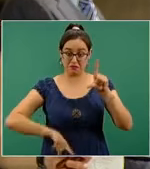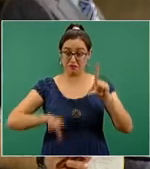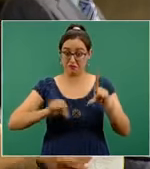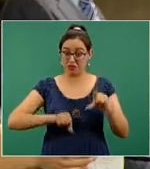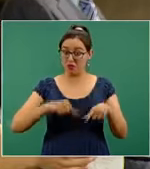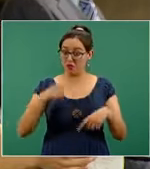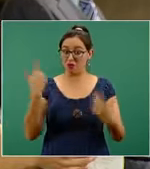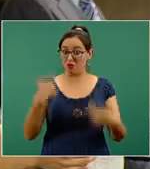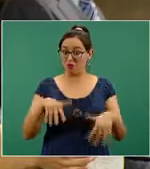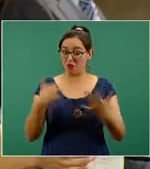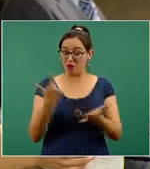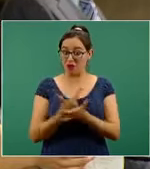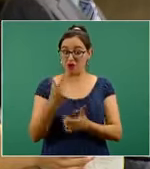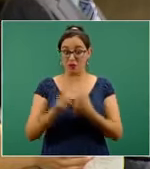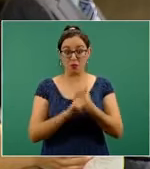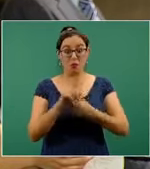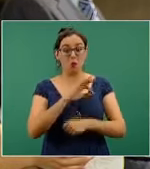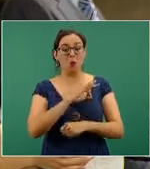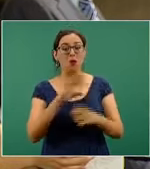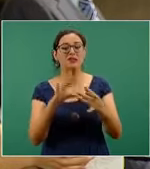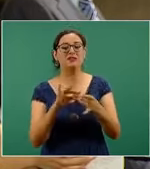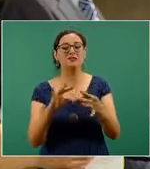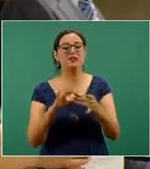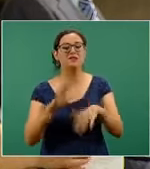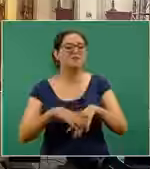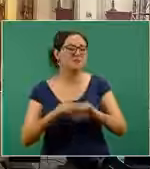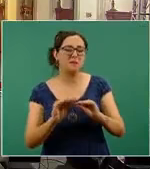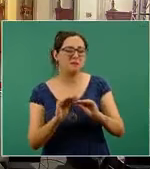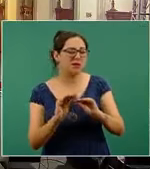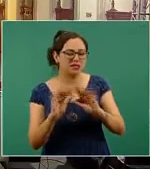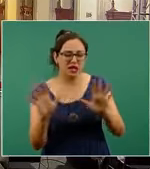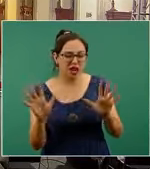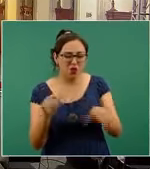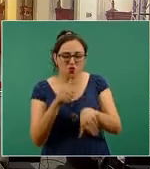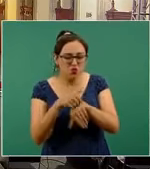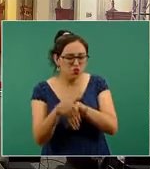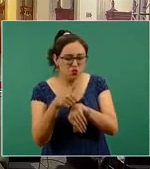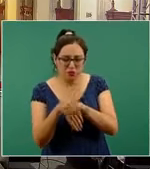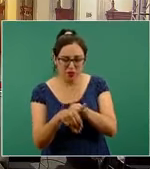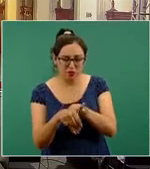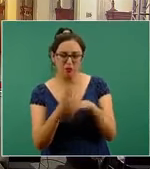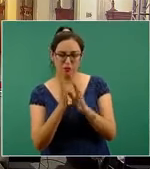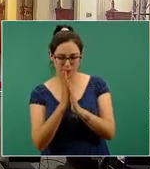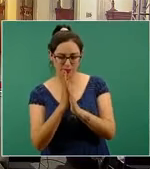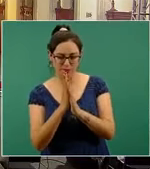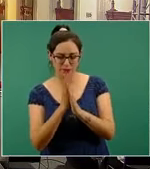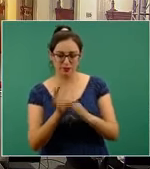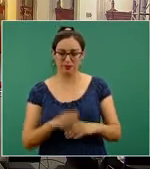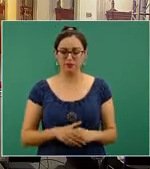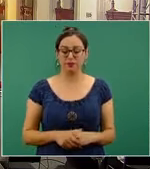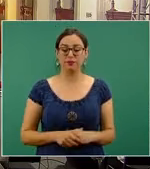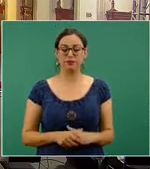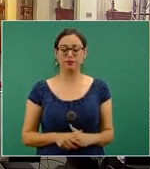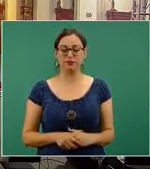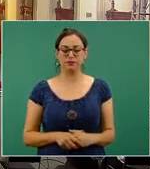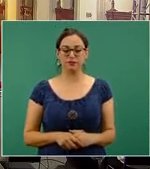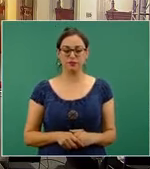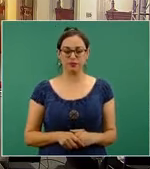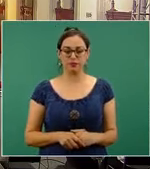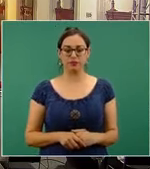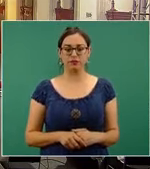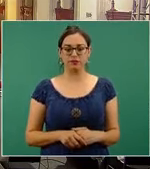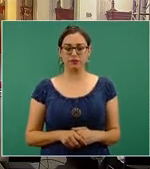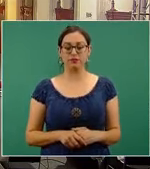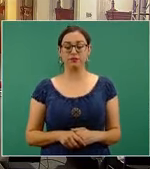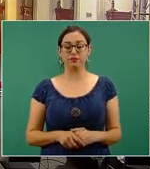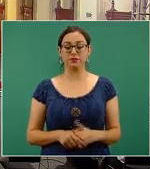hacer más nutrida la nota. Claro, si utilizamos precisamente las cifras de